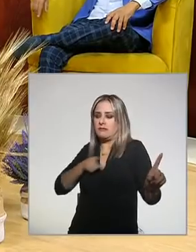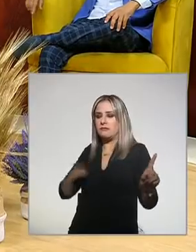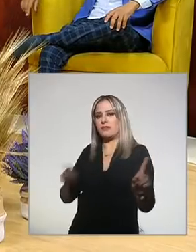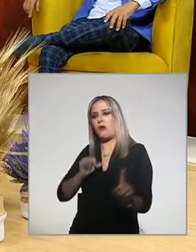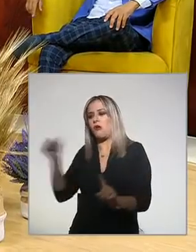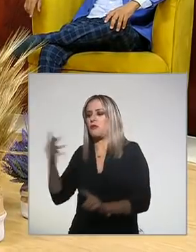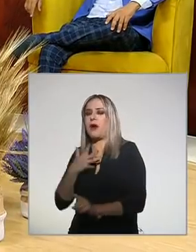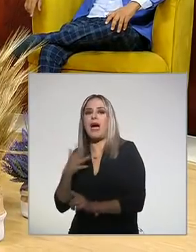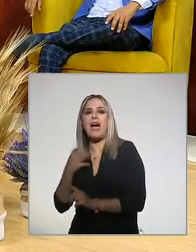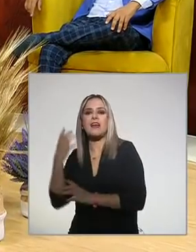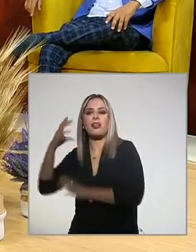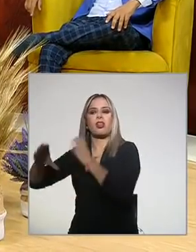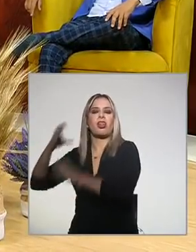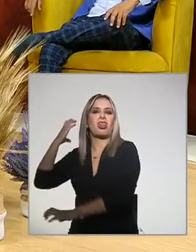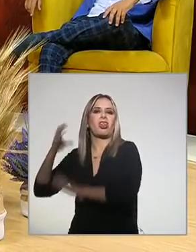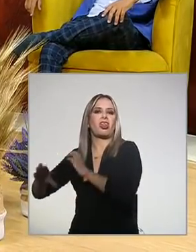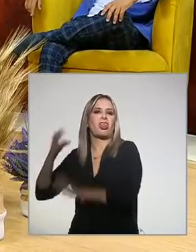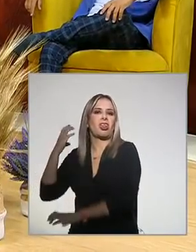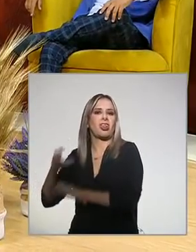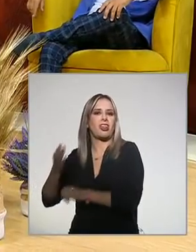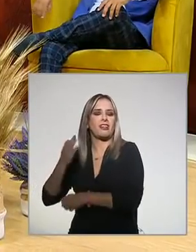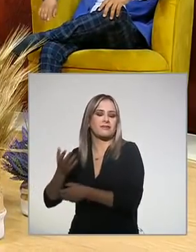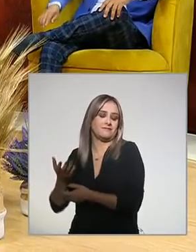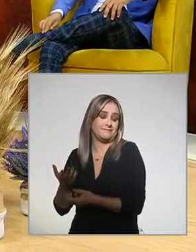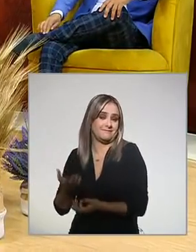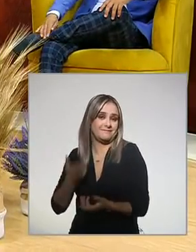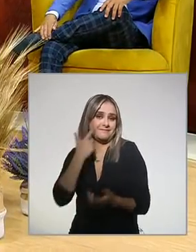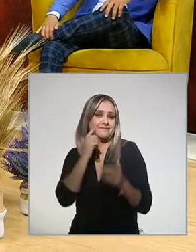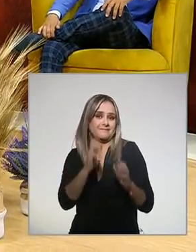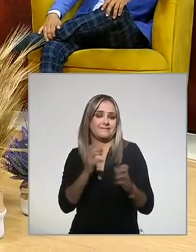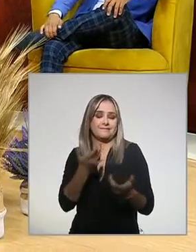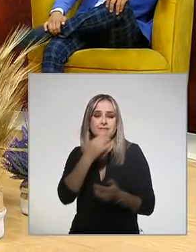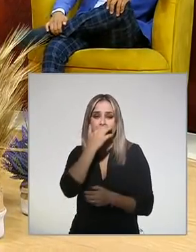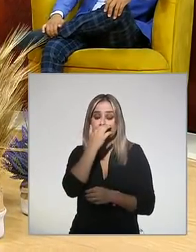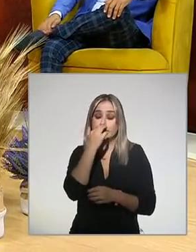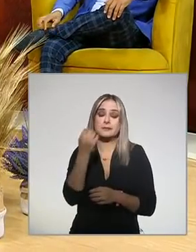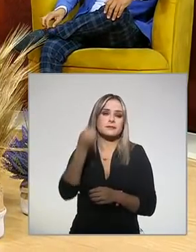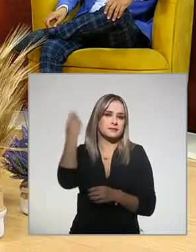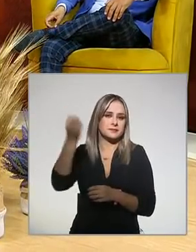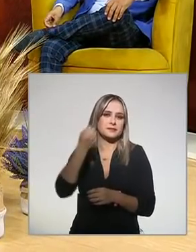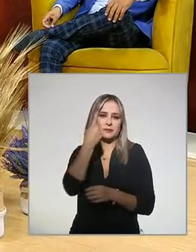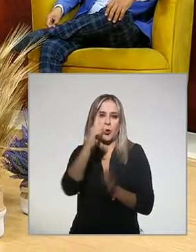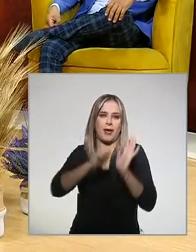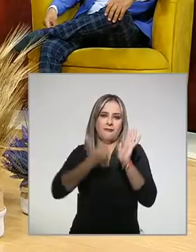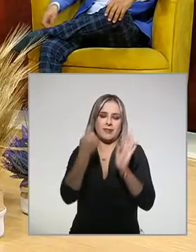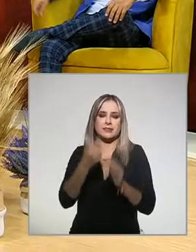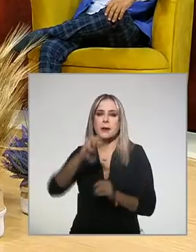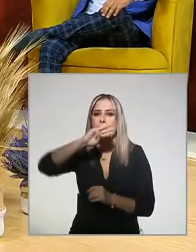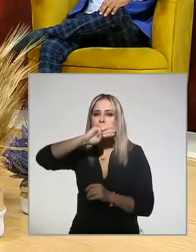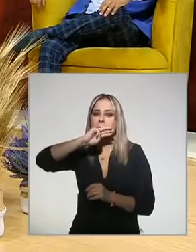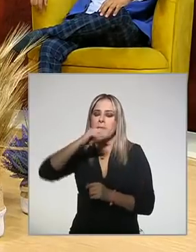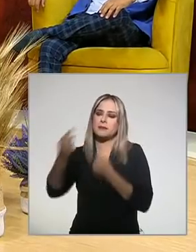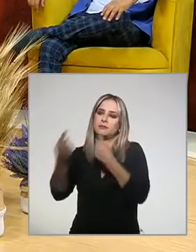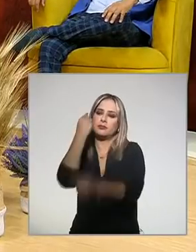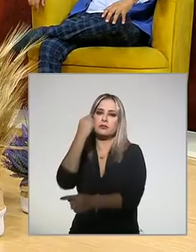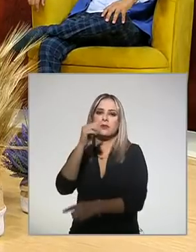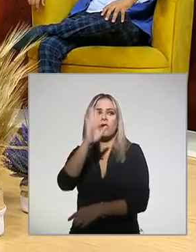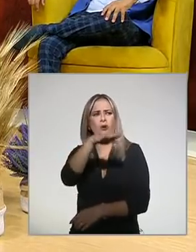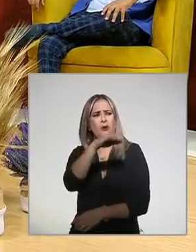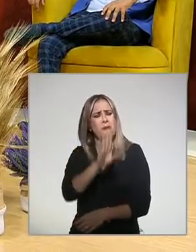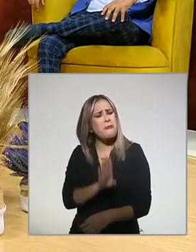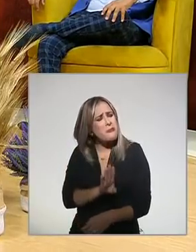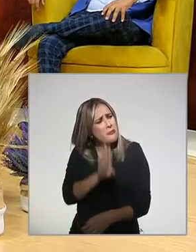mamá, perdón, es que hay una anécdota en una conferencia, una mamá una vez me dijo en una plática, me dice, es que